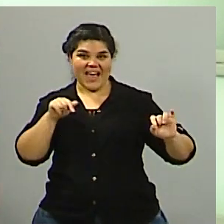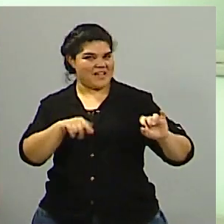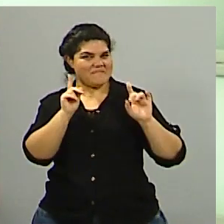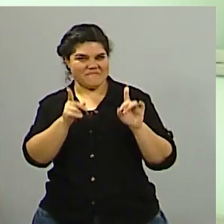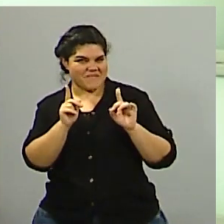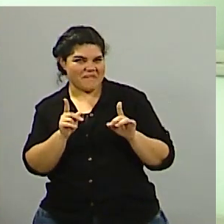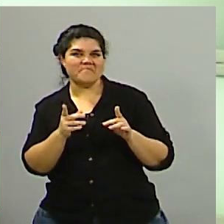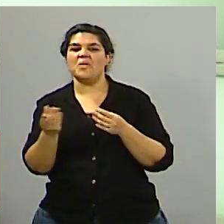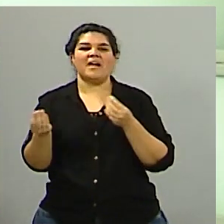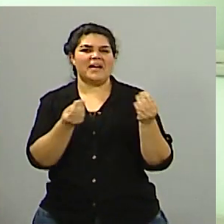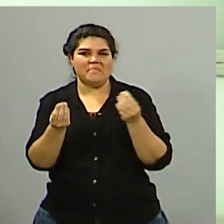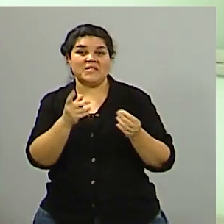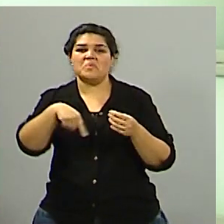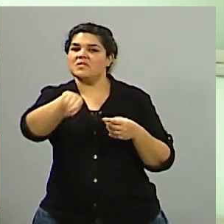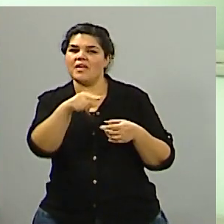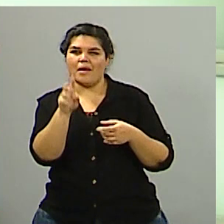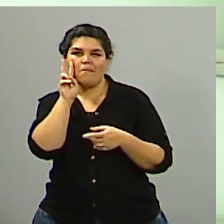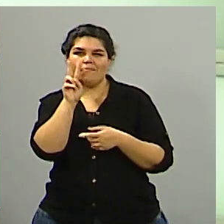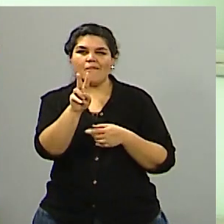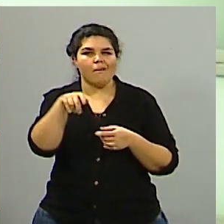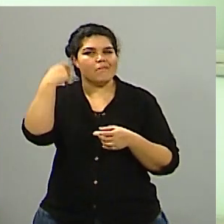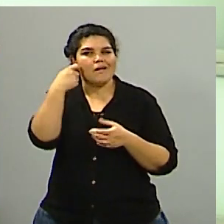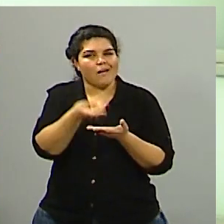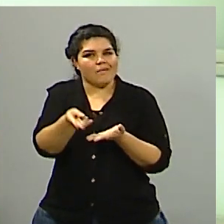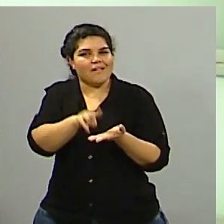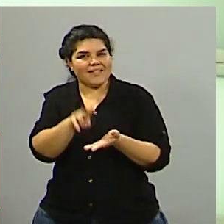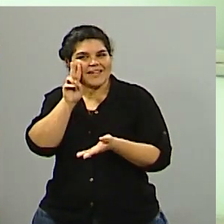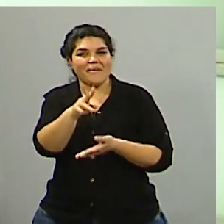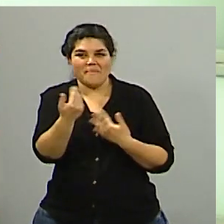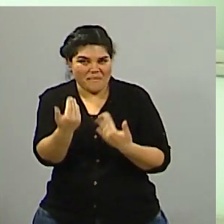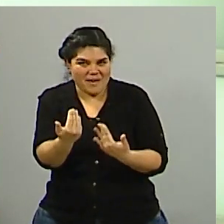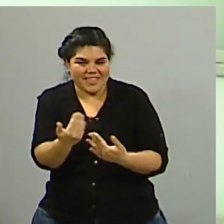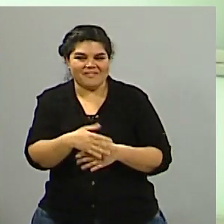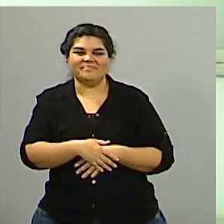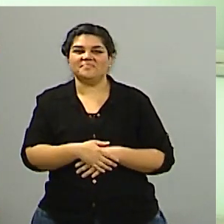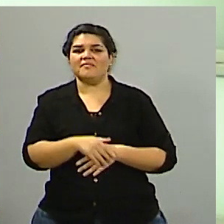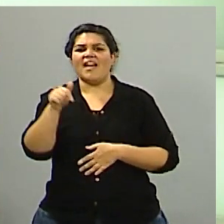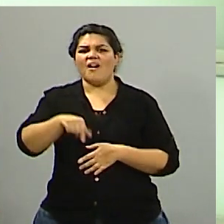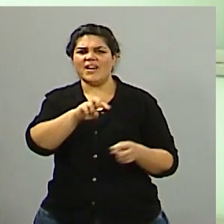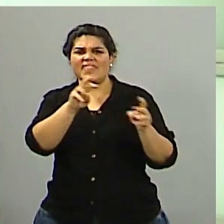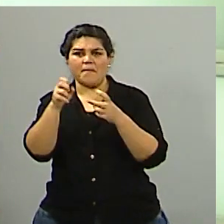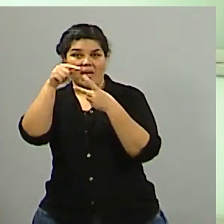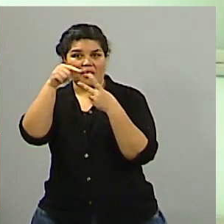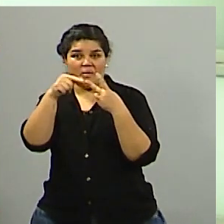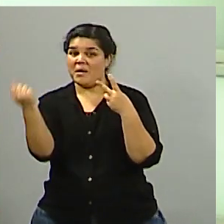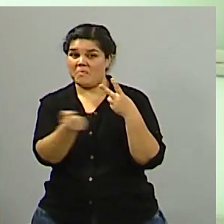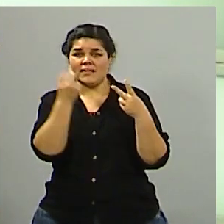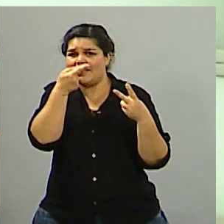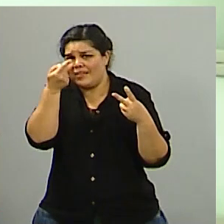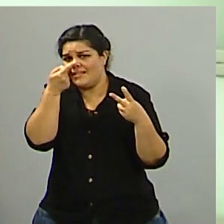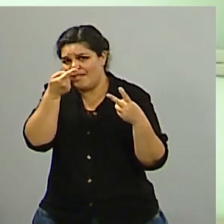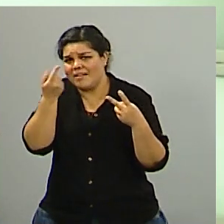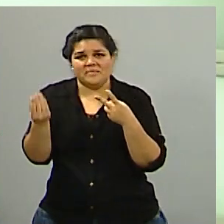www.unidiversidad.com.ar, donde además ustedes, si quieren volver a ver el programa, lo pueden hacer. Hoy vamos a hablar de dos temas sumamente interesantes. Vamos a estar